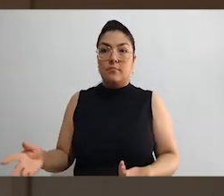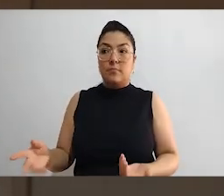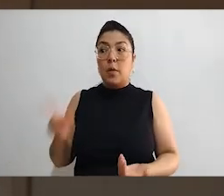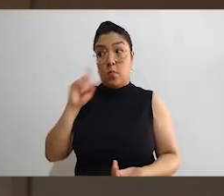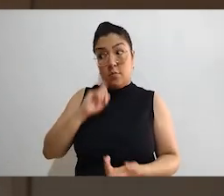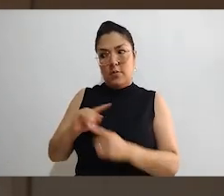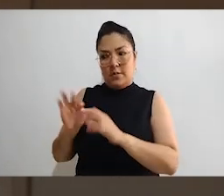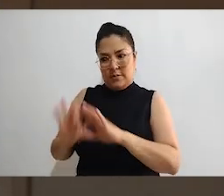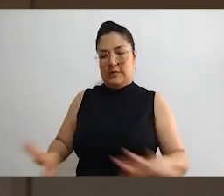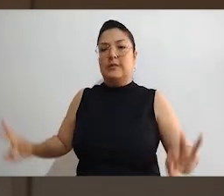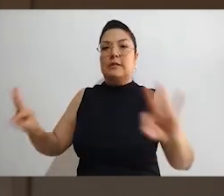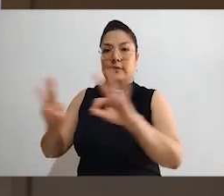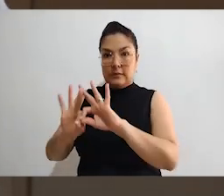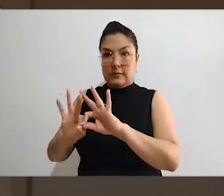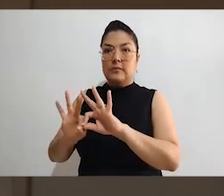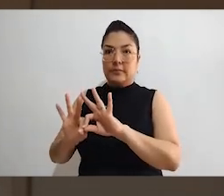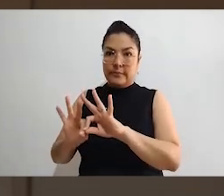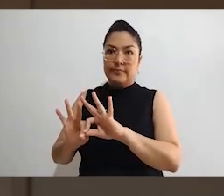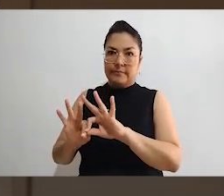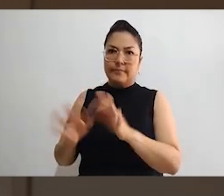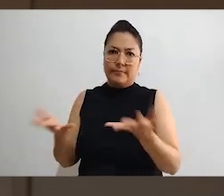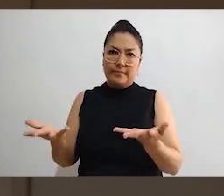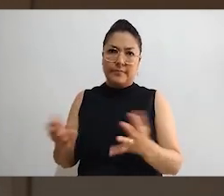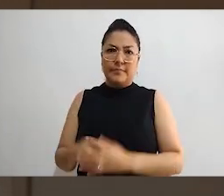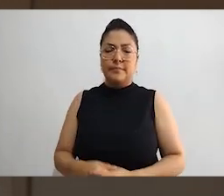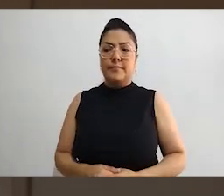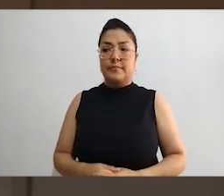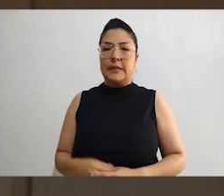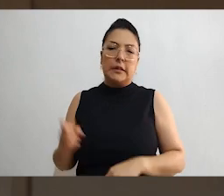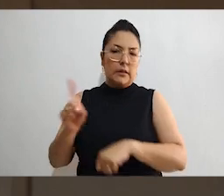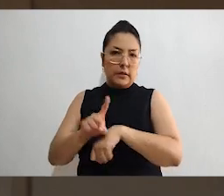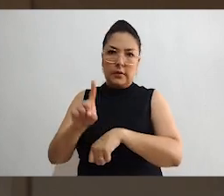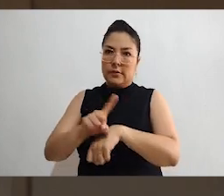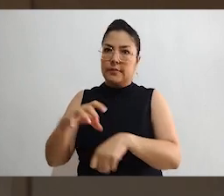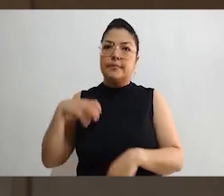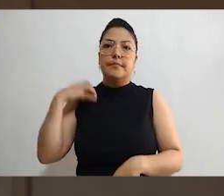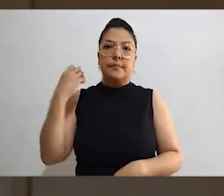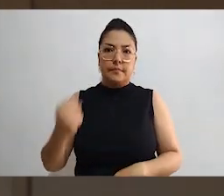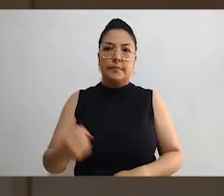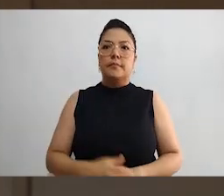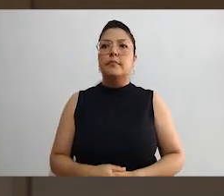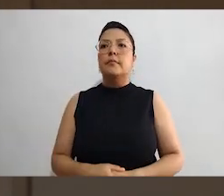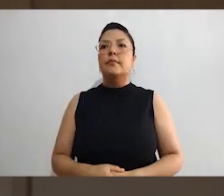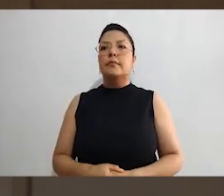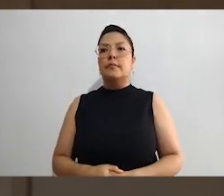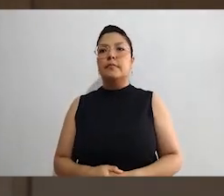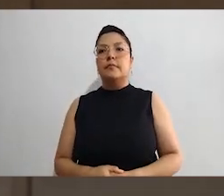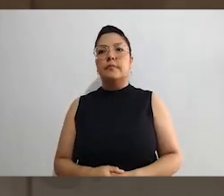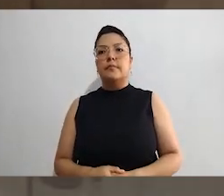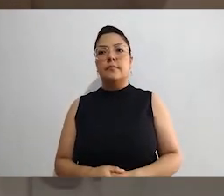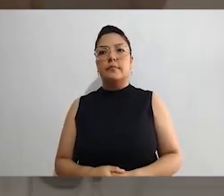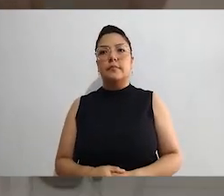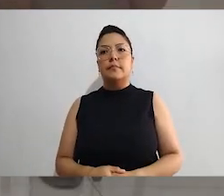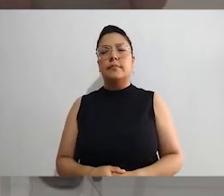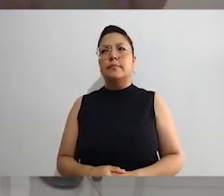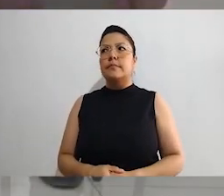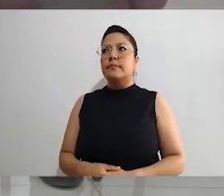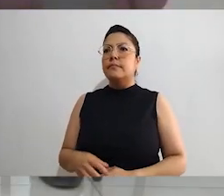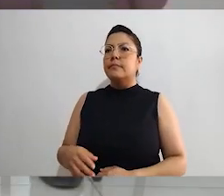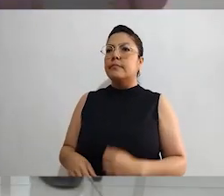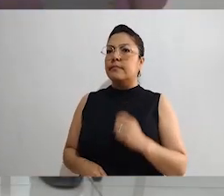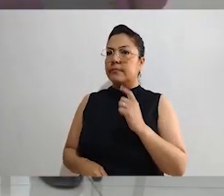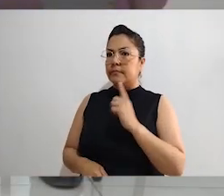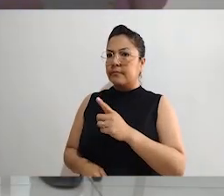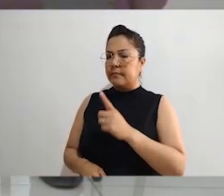lo consideran así, pero es un trabajo cotidiano de día con día. Fíjate, es una cuestión interesante también